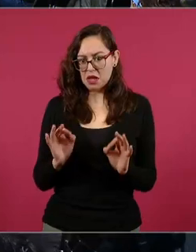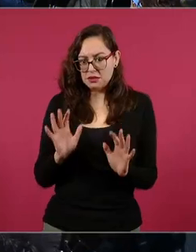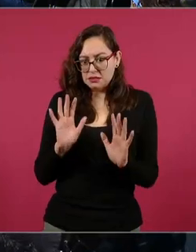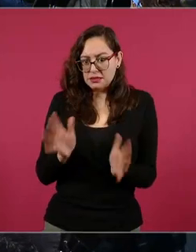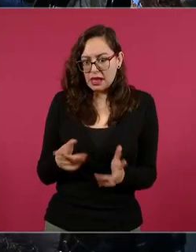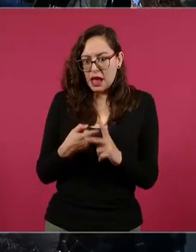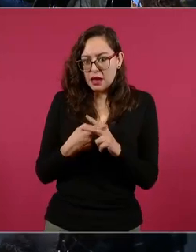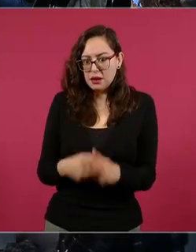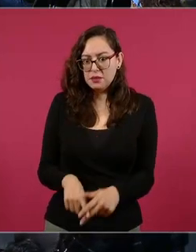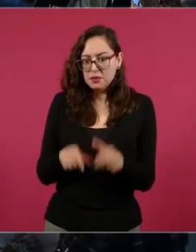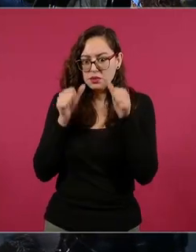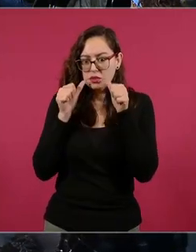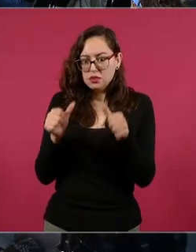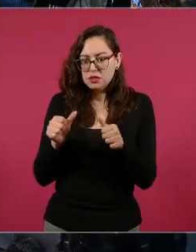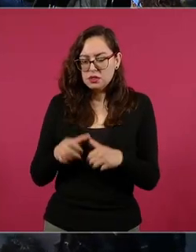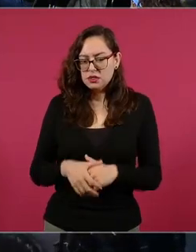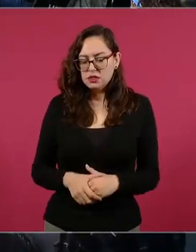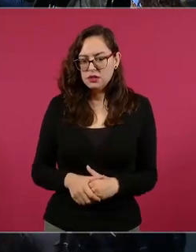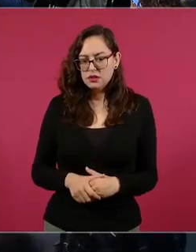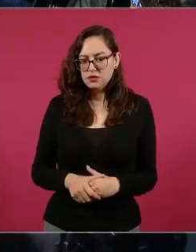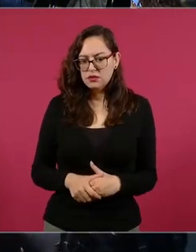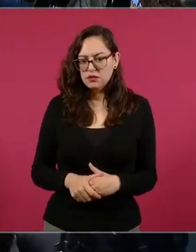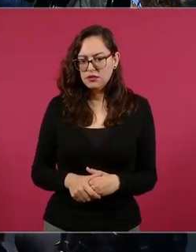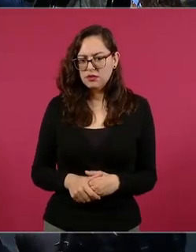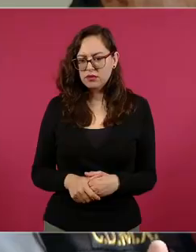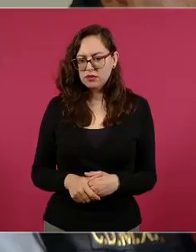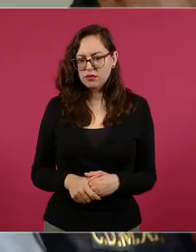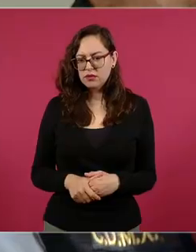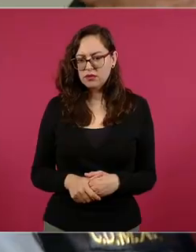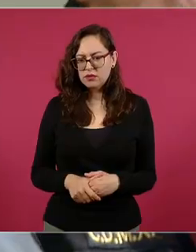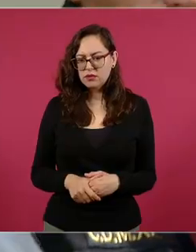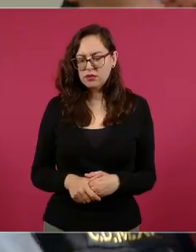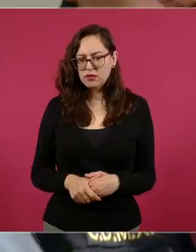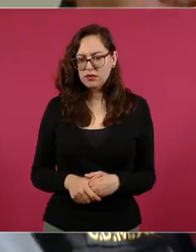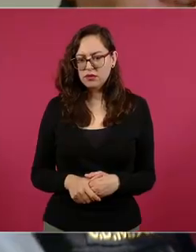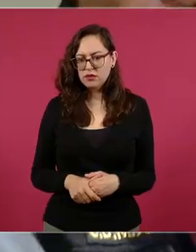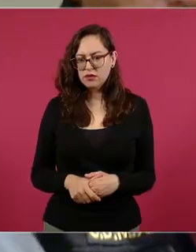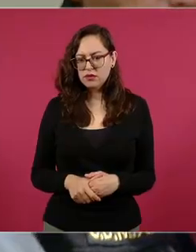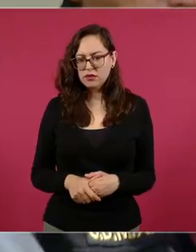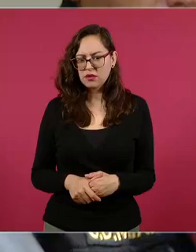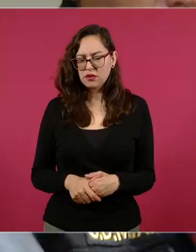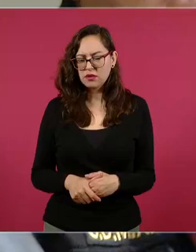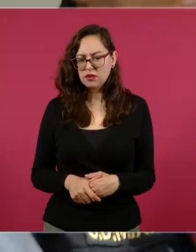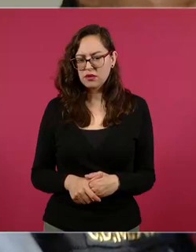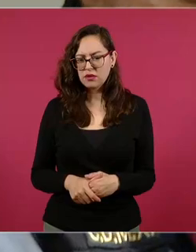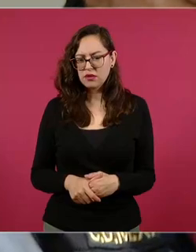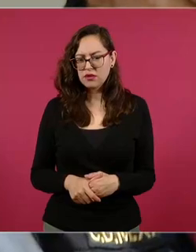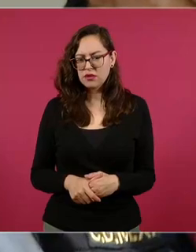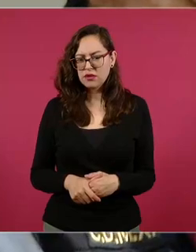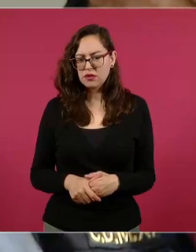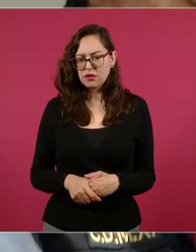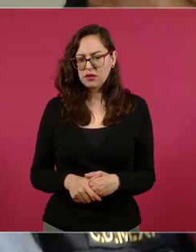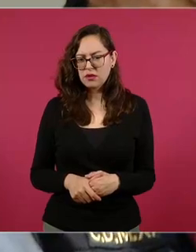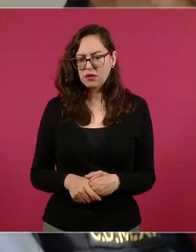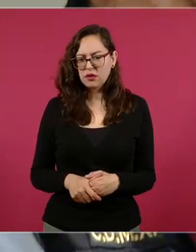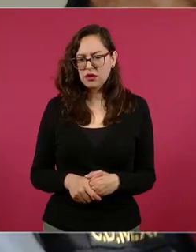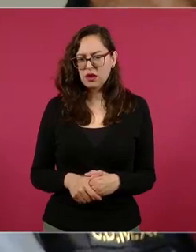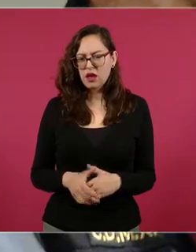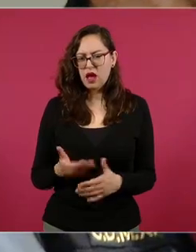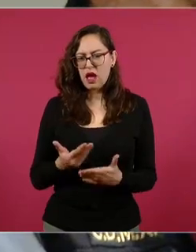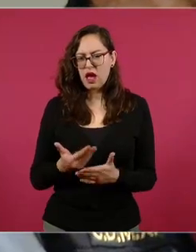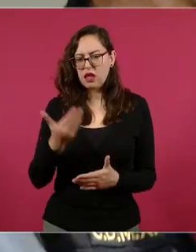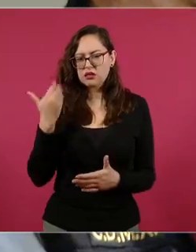hicimos un reconocimiento en la presa, fuimos hasta allá con 4 directores de la Conagua. Y hoy la